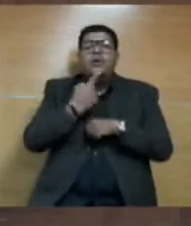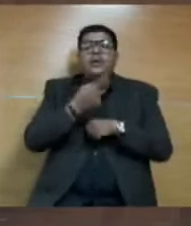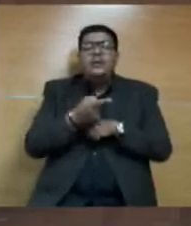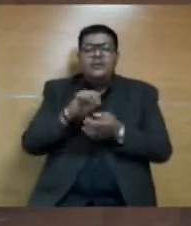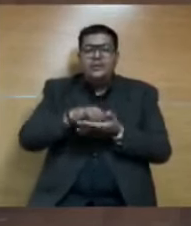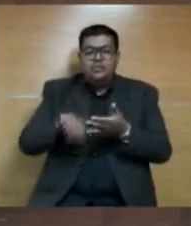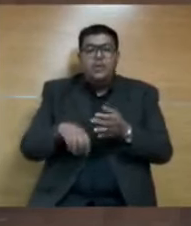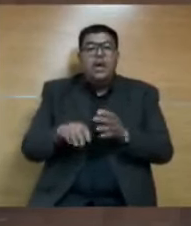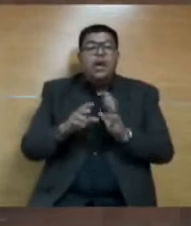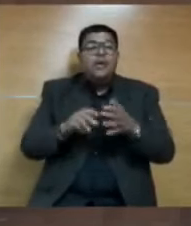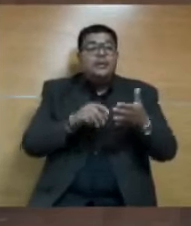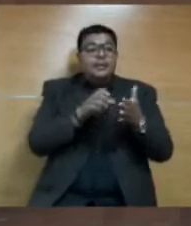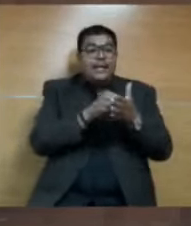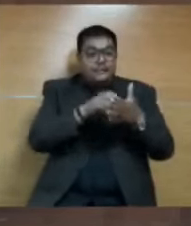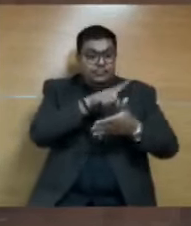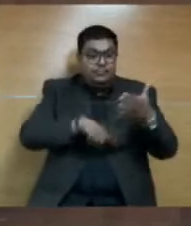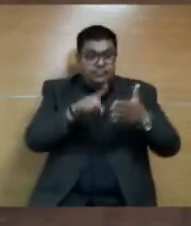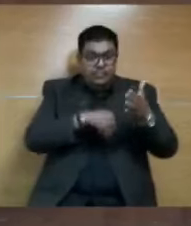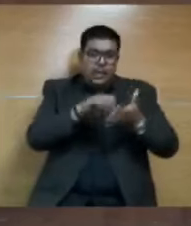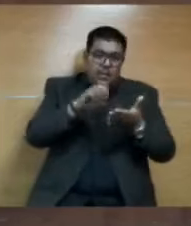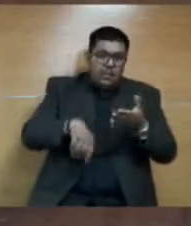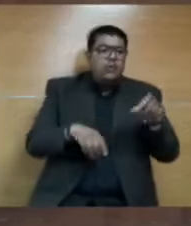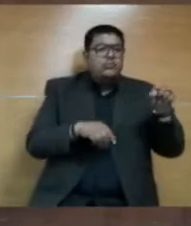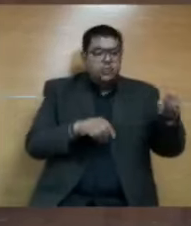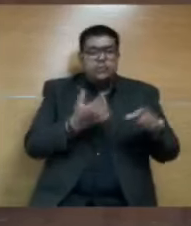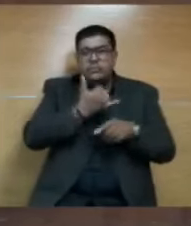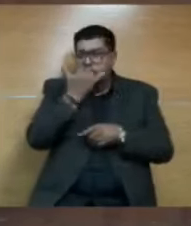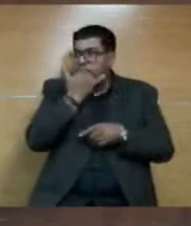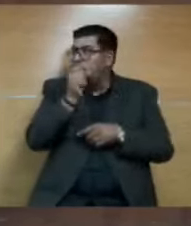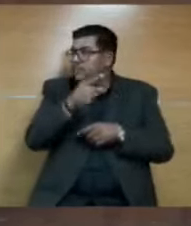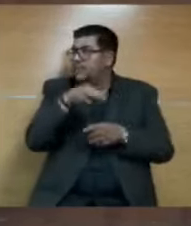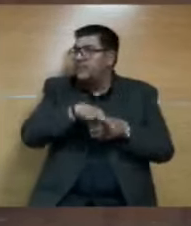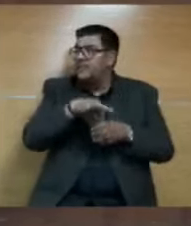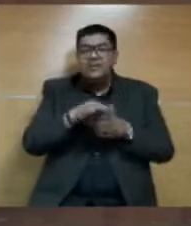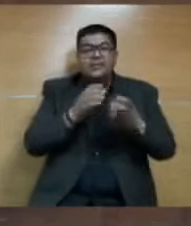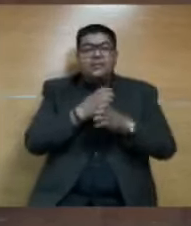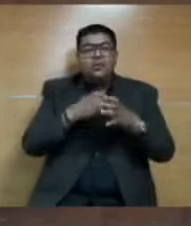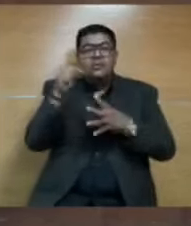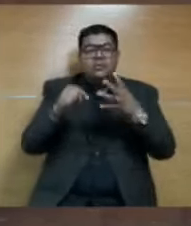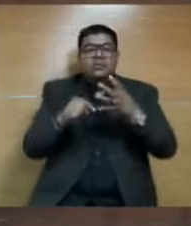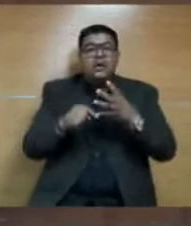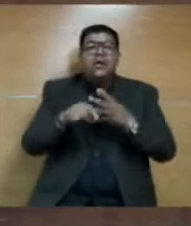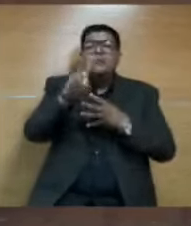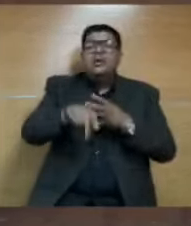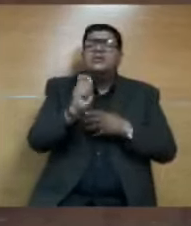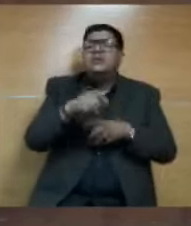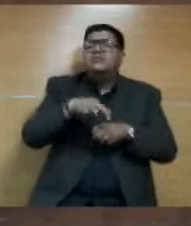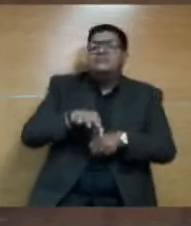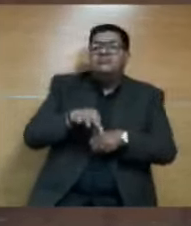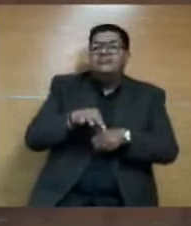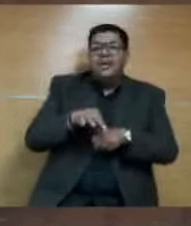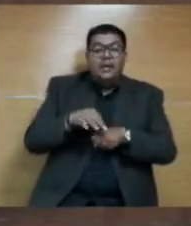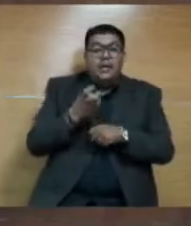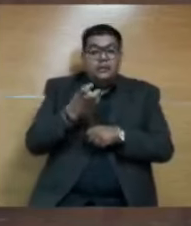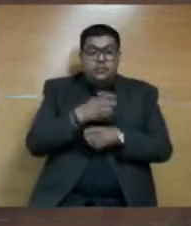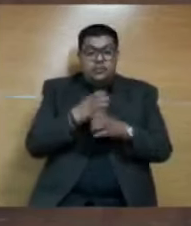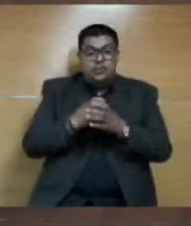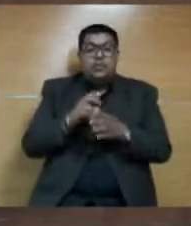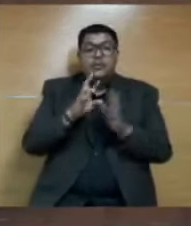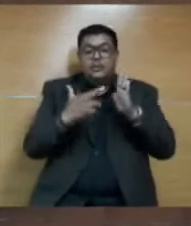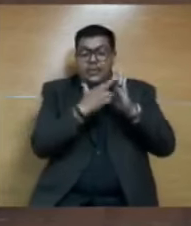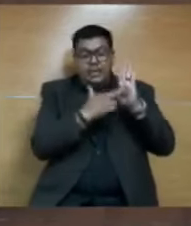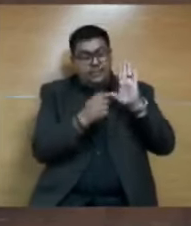aun y cuando se plantee nulidad de elección por violación a principios que rigen las elecciones democráticas, lo cierto es que se incumple con el